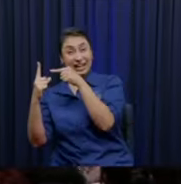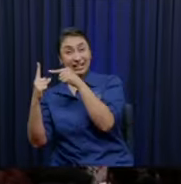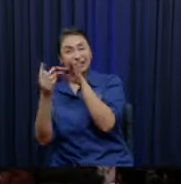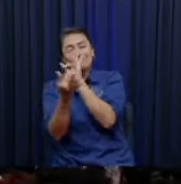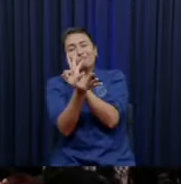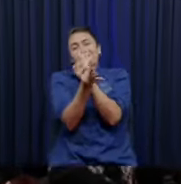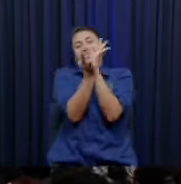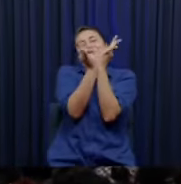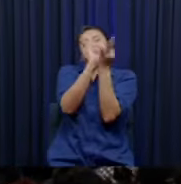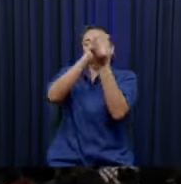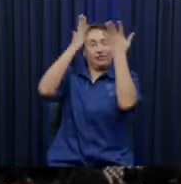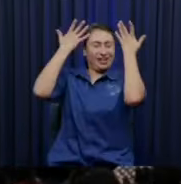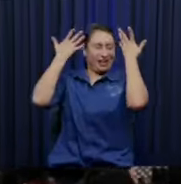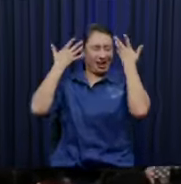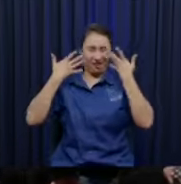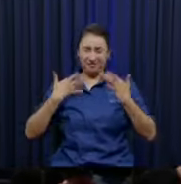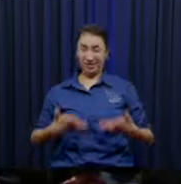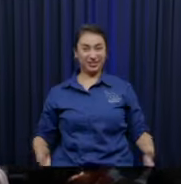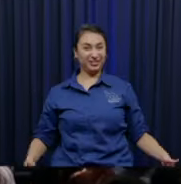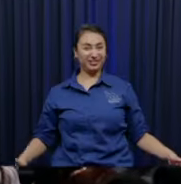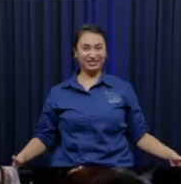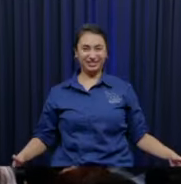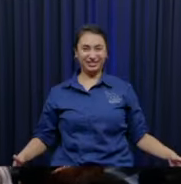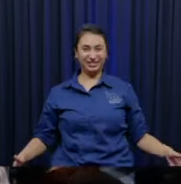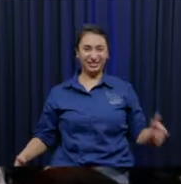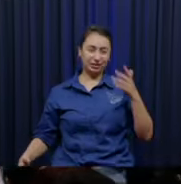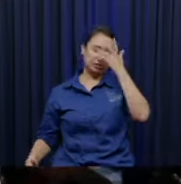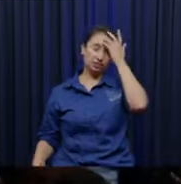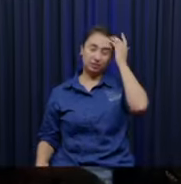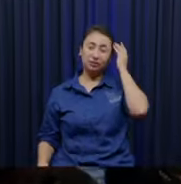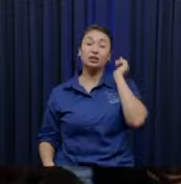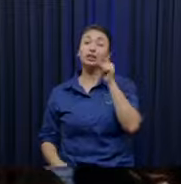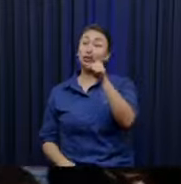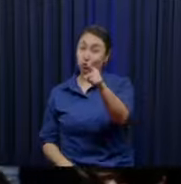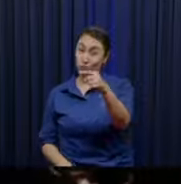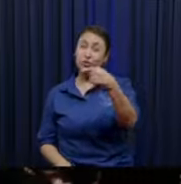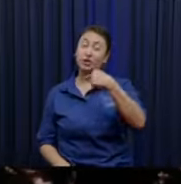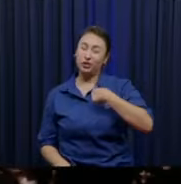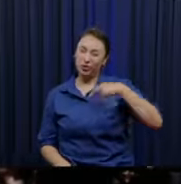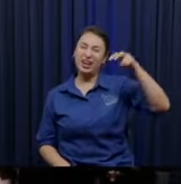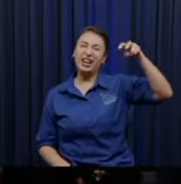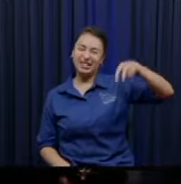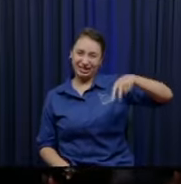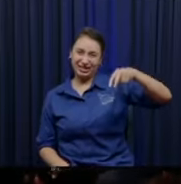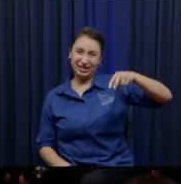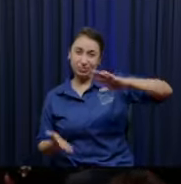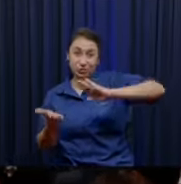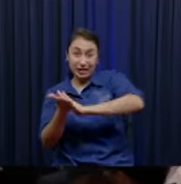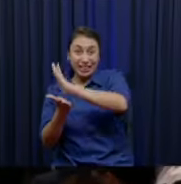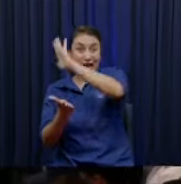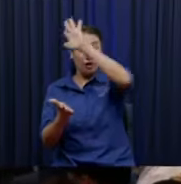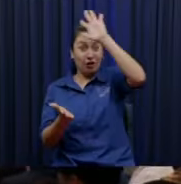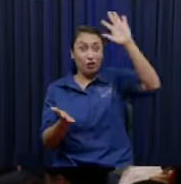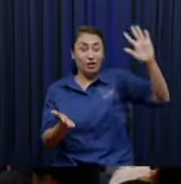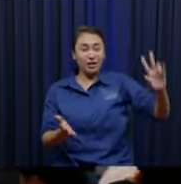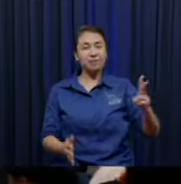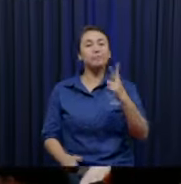la gloria halal, eso lo necesitamos, tú y yo lo necesitamos.